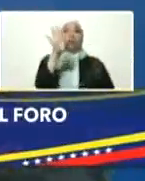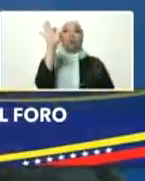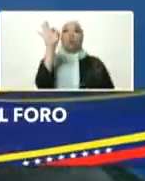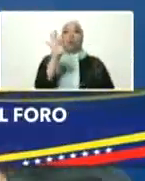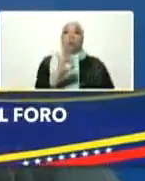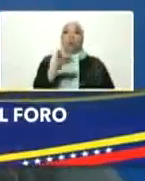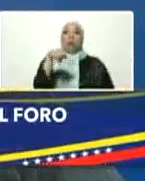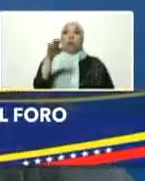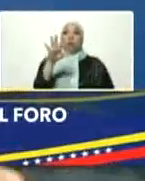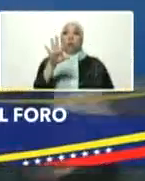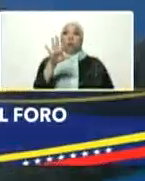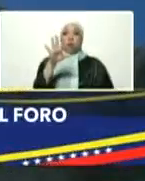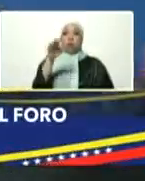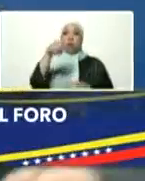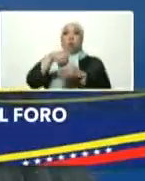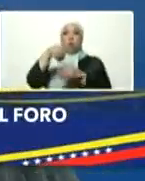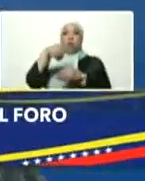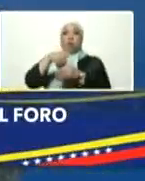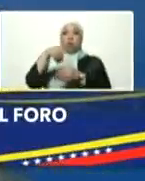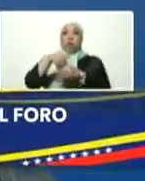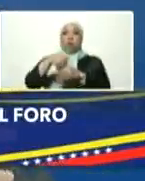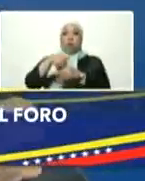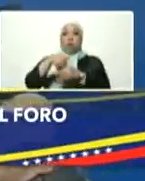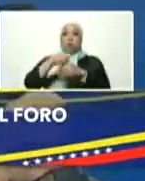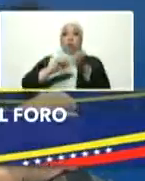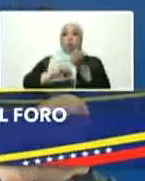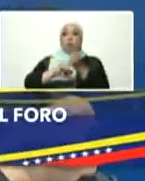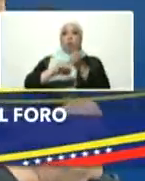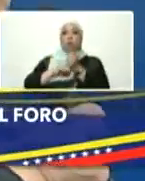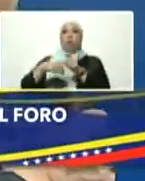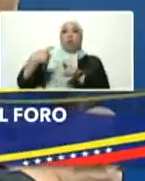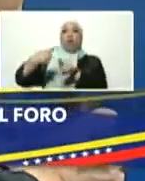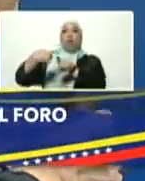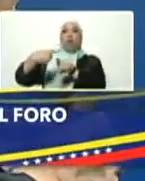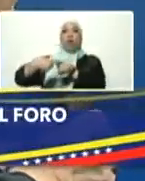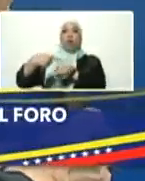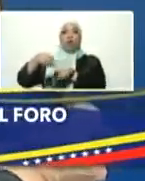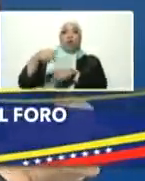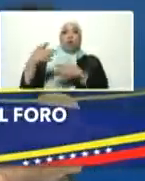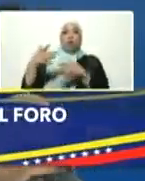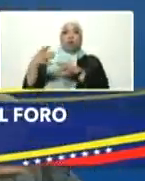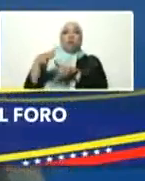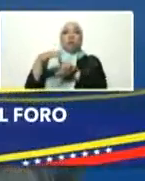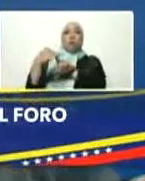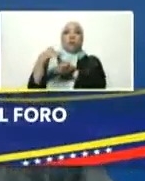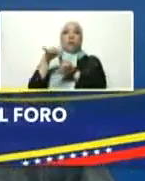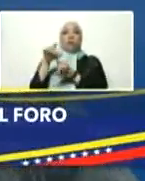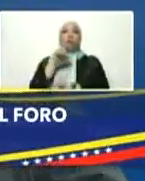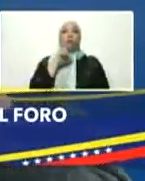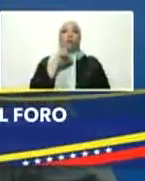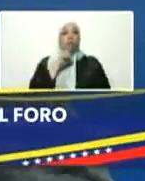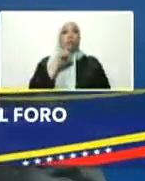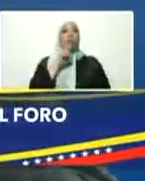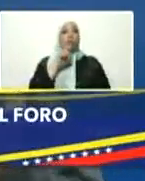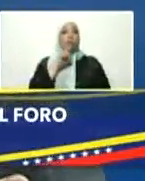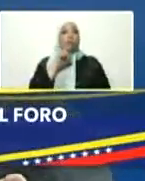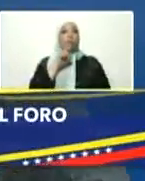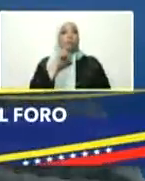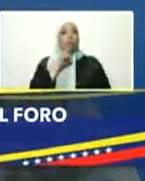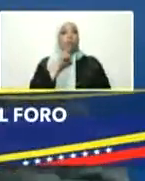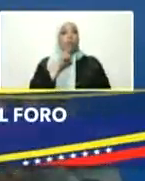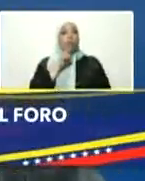en Suecia, en unas elecciones de hace 4 días. Estamos en una situación tremenda. Por tanto, yo lo que